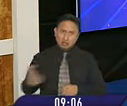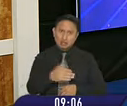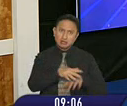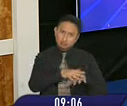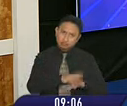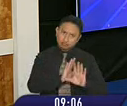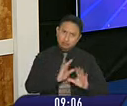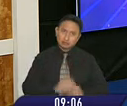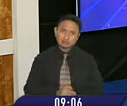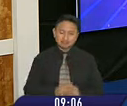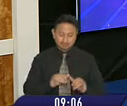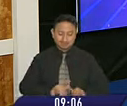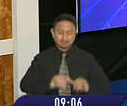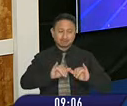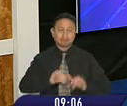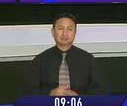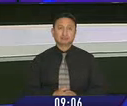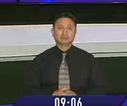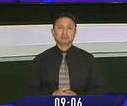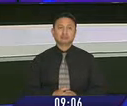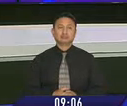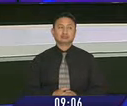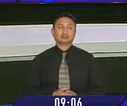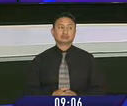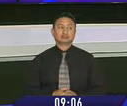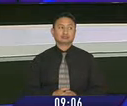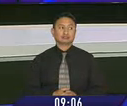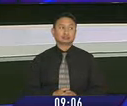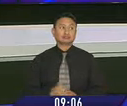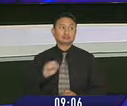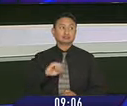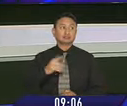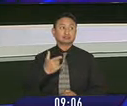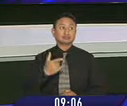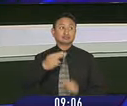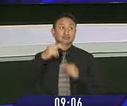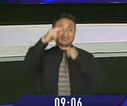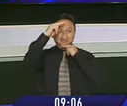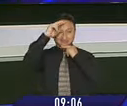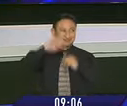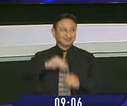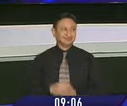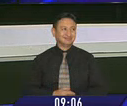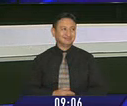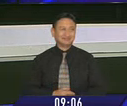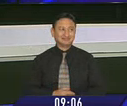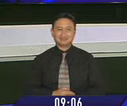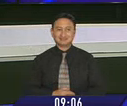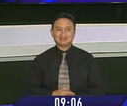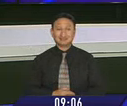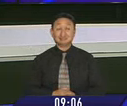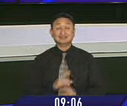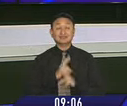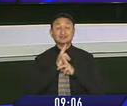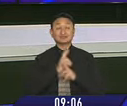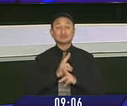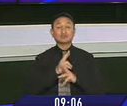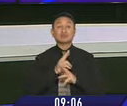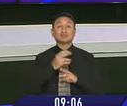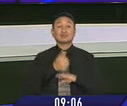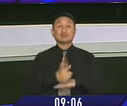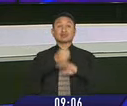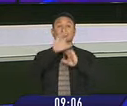lento. Sigamos con información. Así es, tenemos más noticias. A pesar de las respuestas negativas que ha dado la